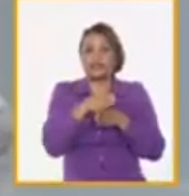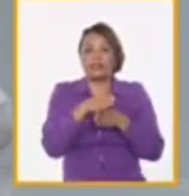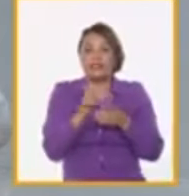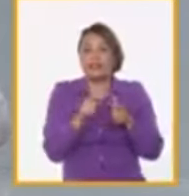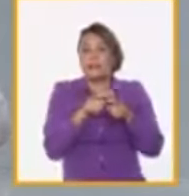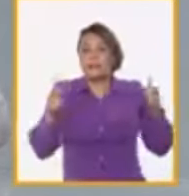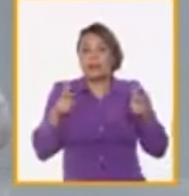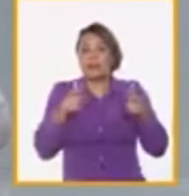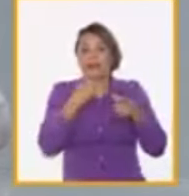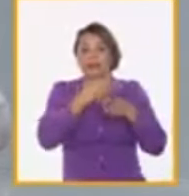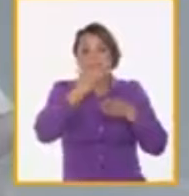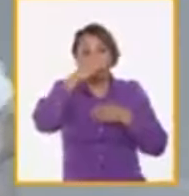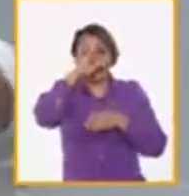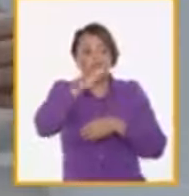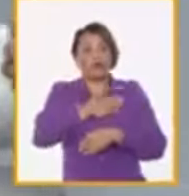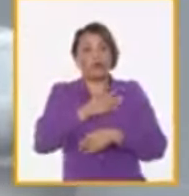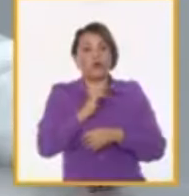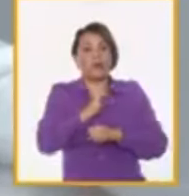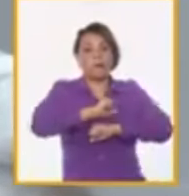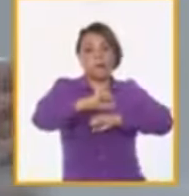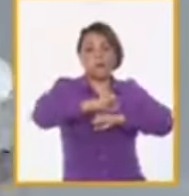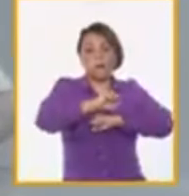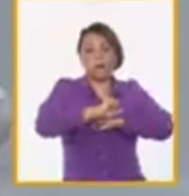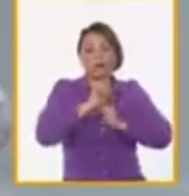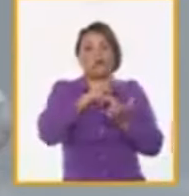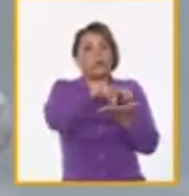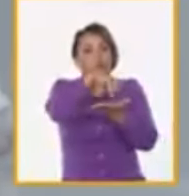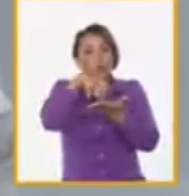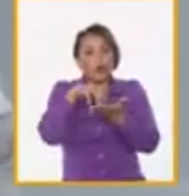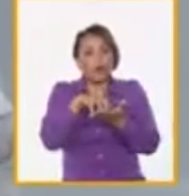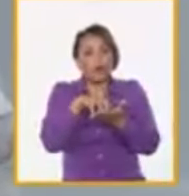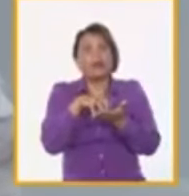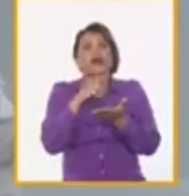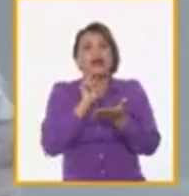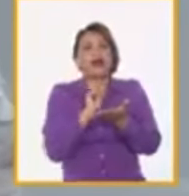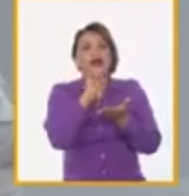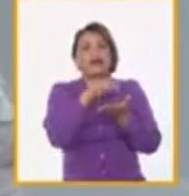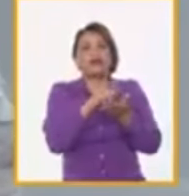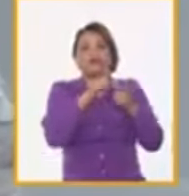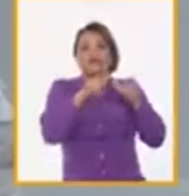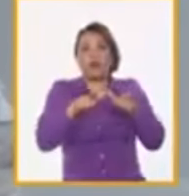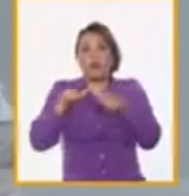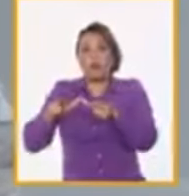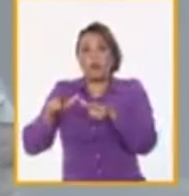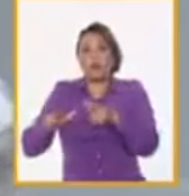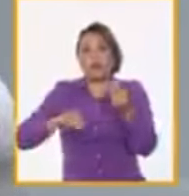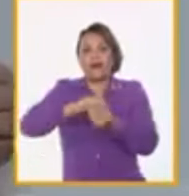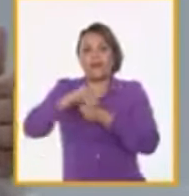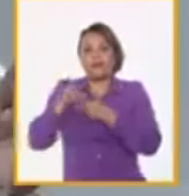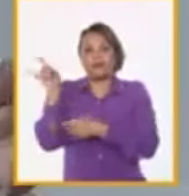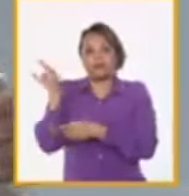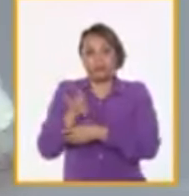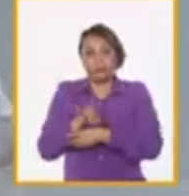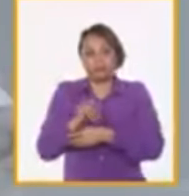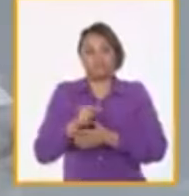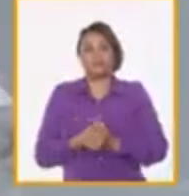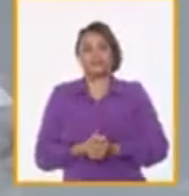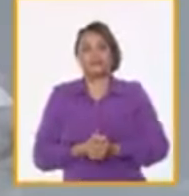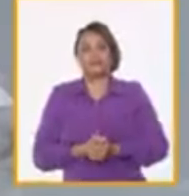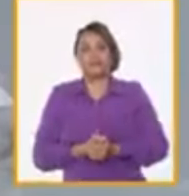mayores estaciones de bombeo, donde mayor cantidad de paneles hemos colocado para estaciones de bombeo. De